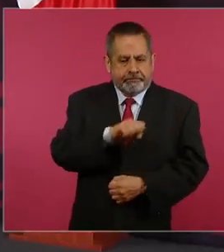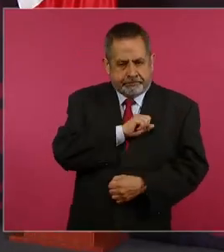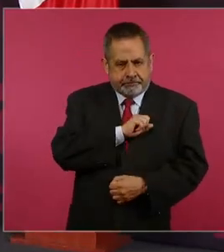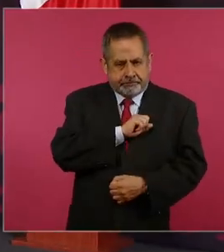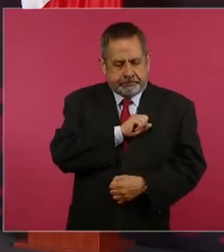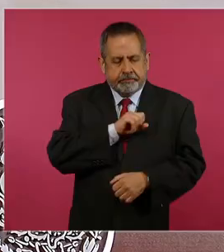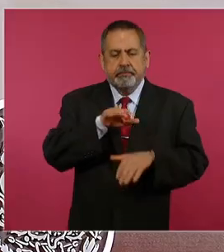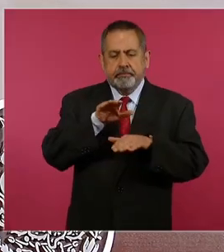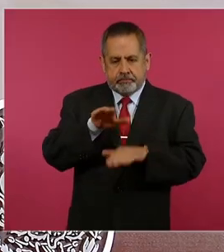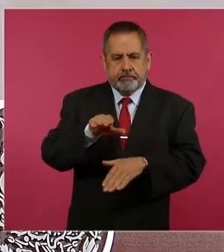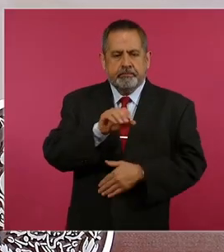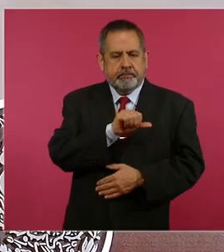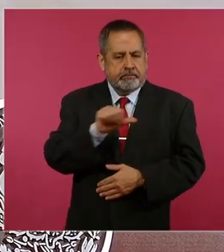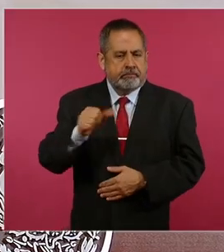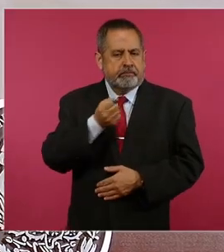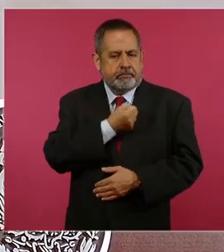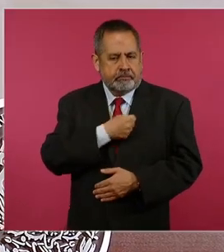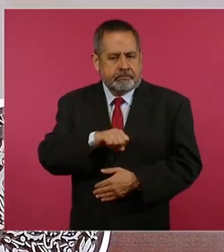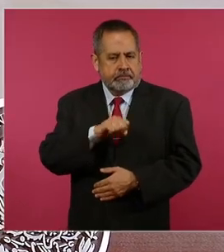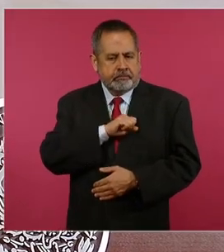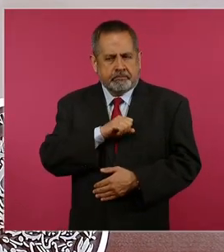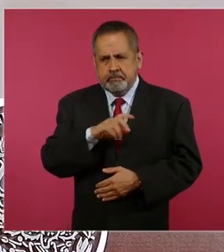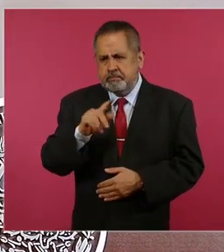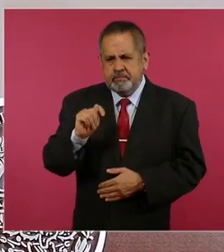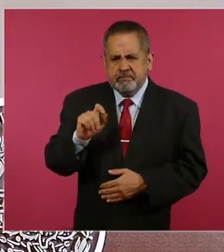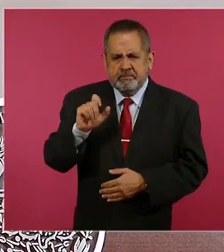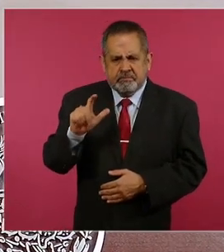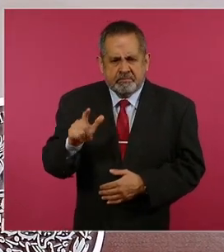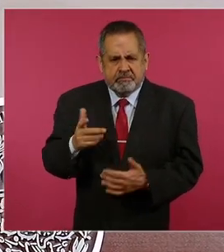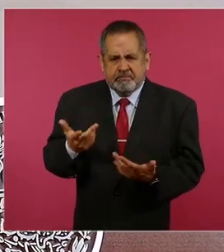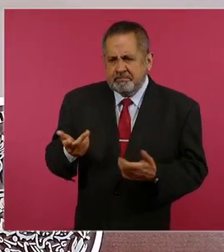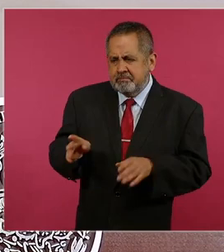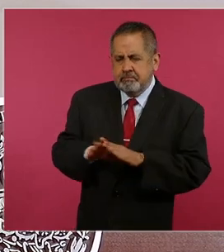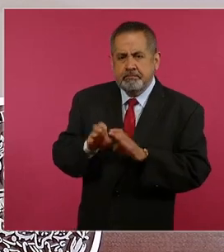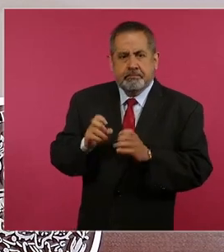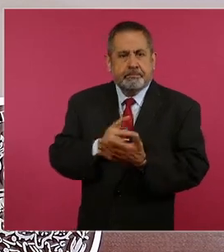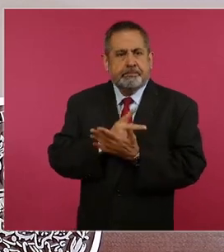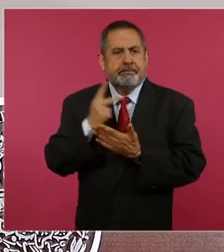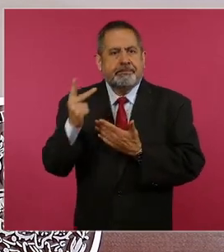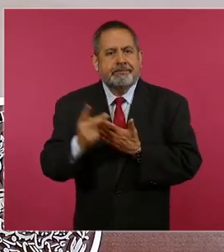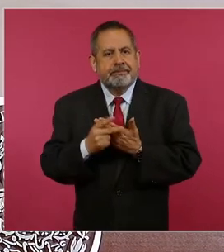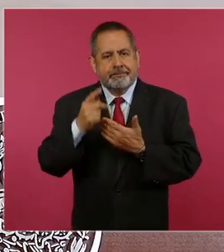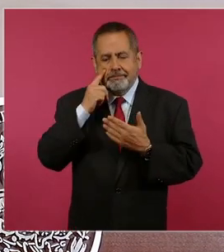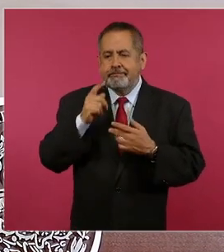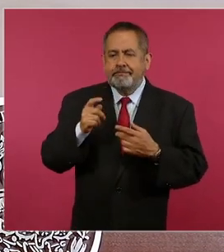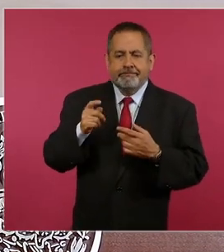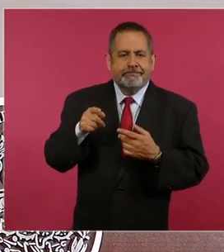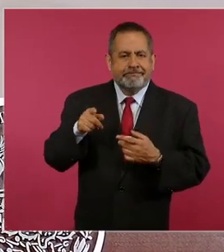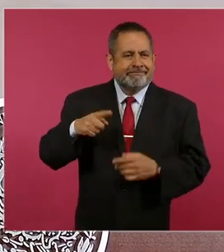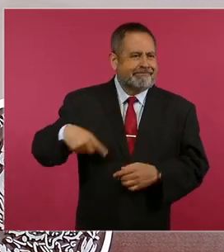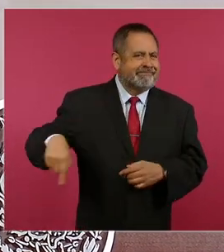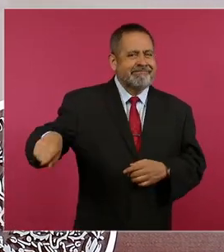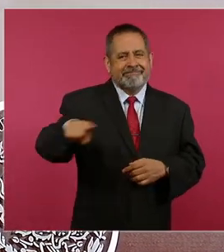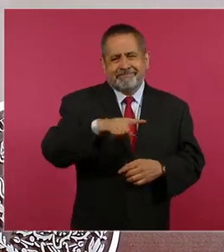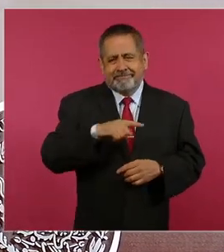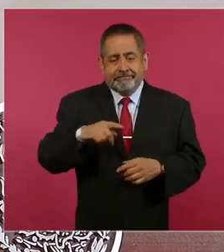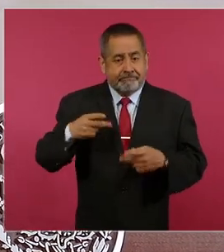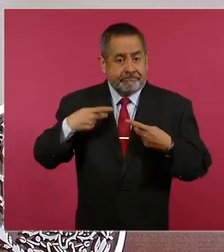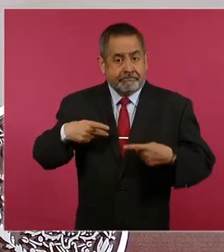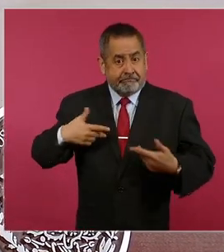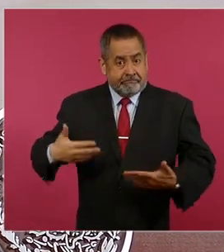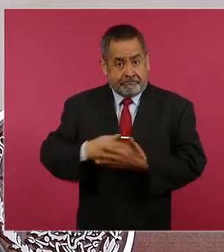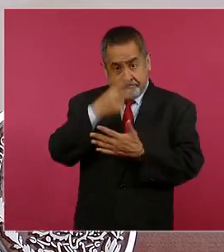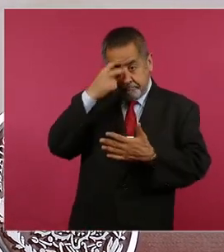cómo vamos en el programa para garantizar a todos los